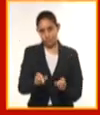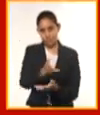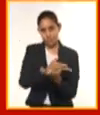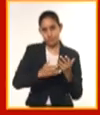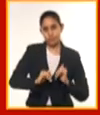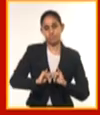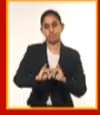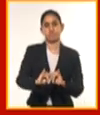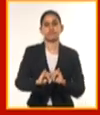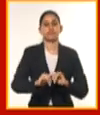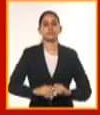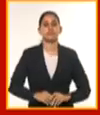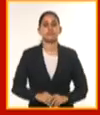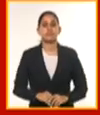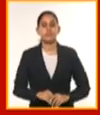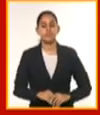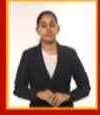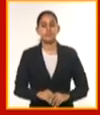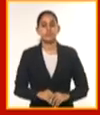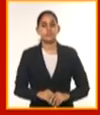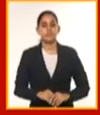www.cubadebate.co.